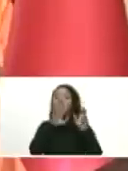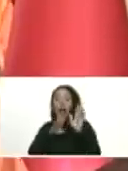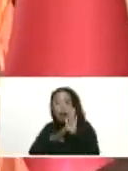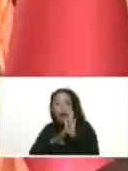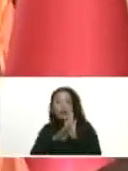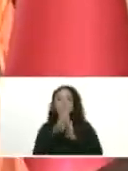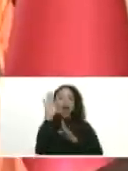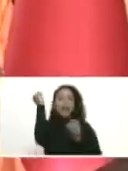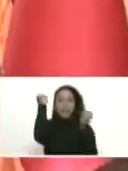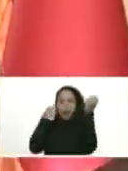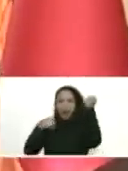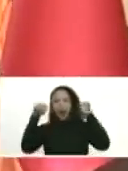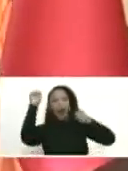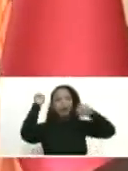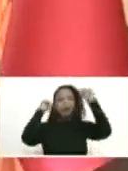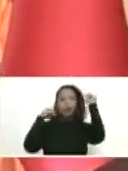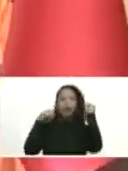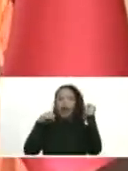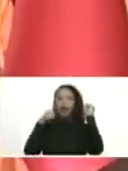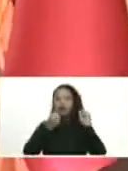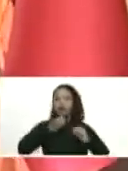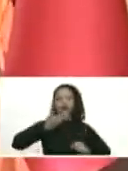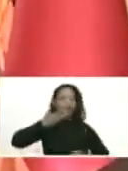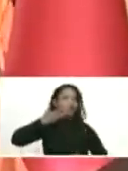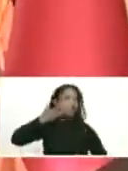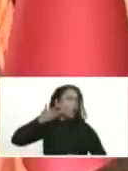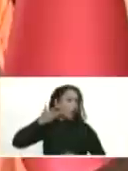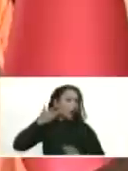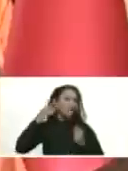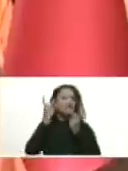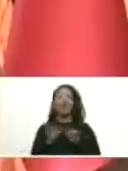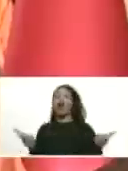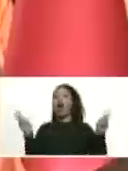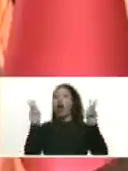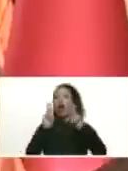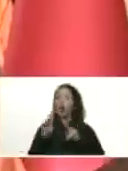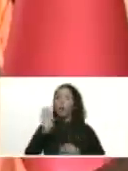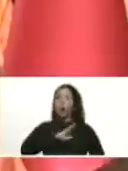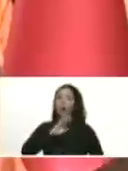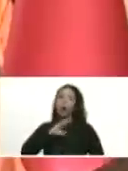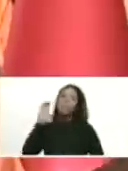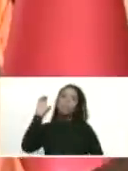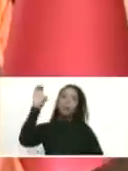rebeldía, de dignidad, de valentía, de patriotismo,